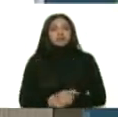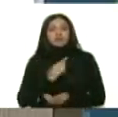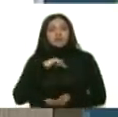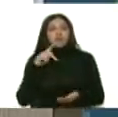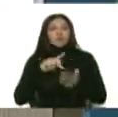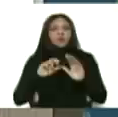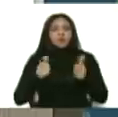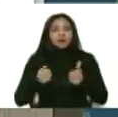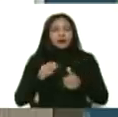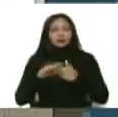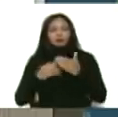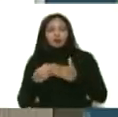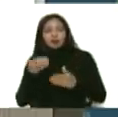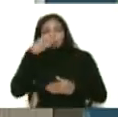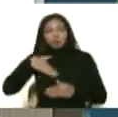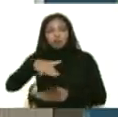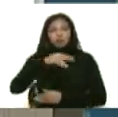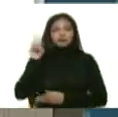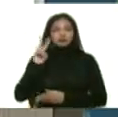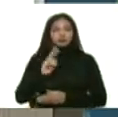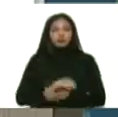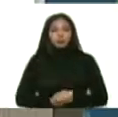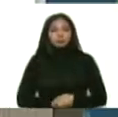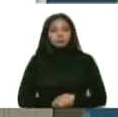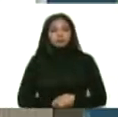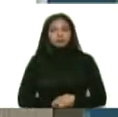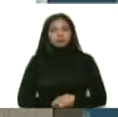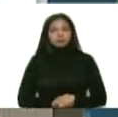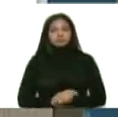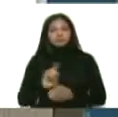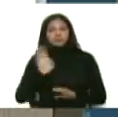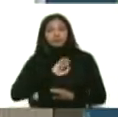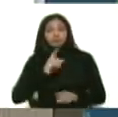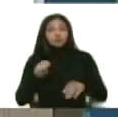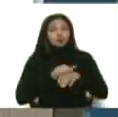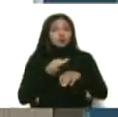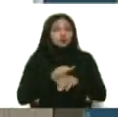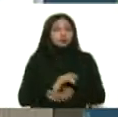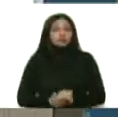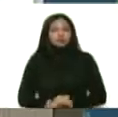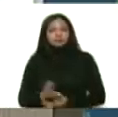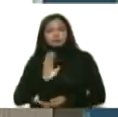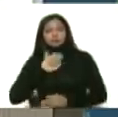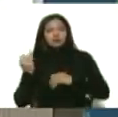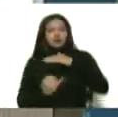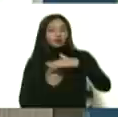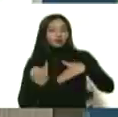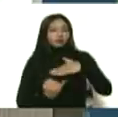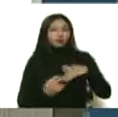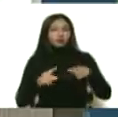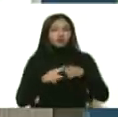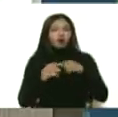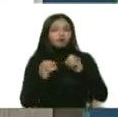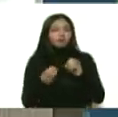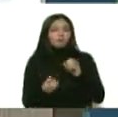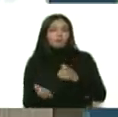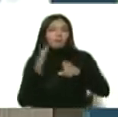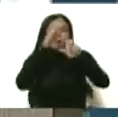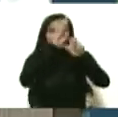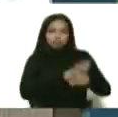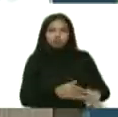decir todo el pueblo de Venezuela, su gobierno, sus instituciones, derrotaron